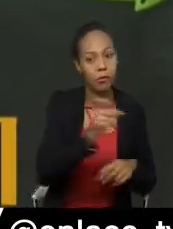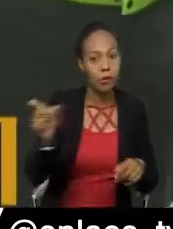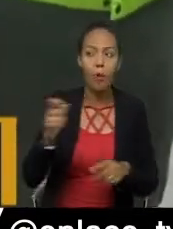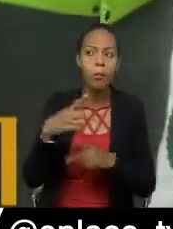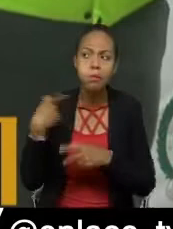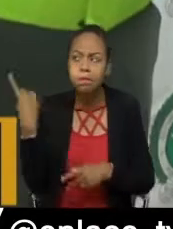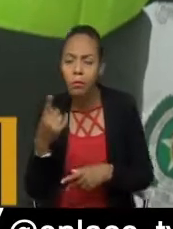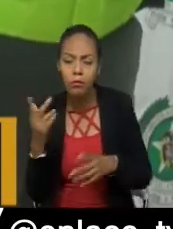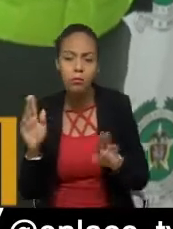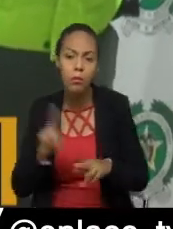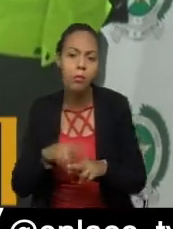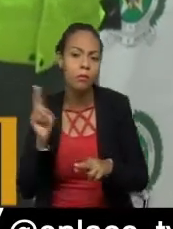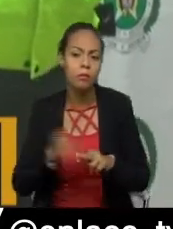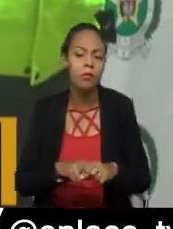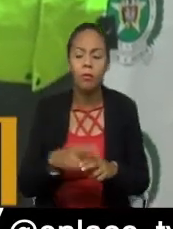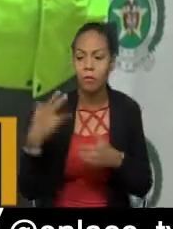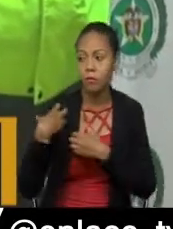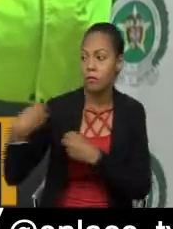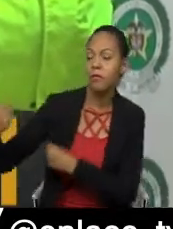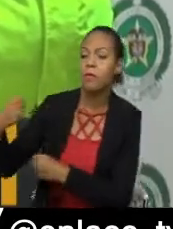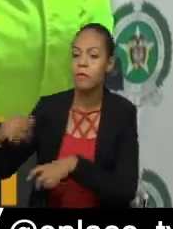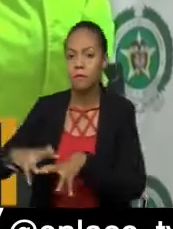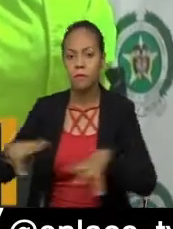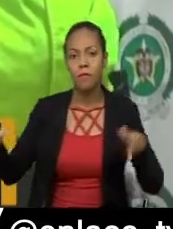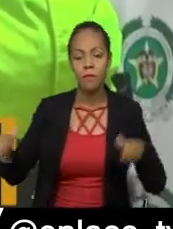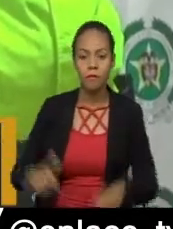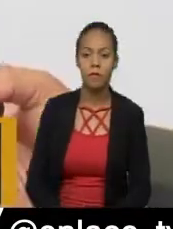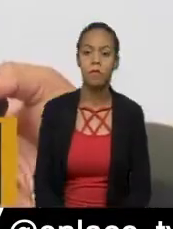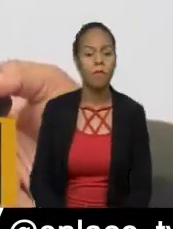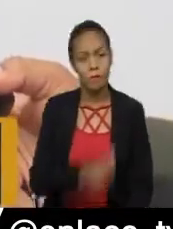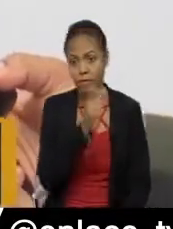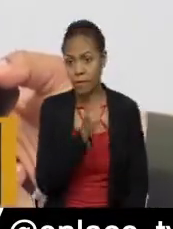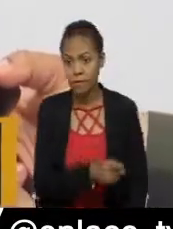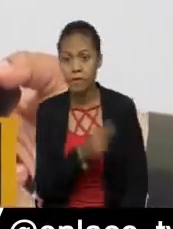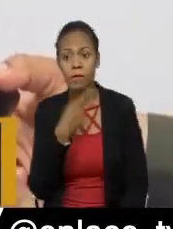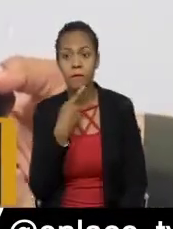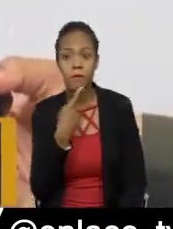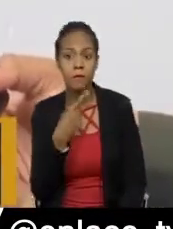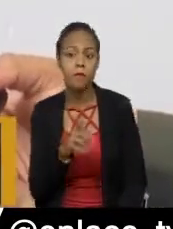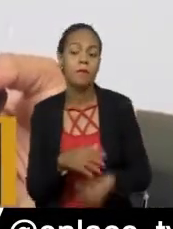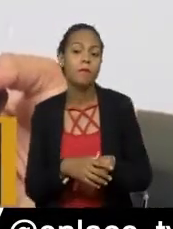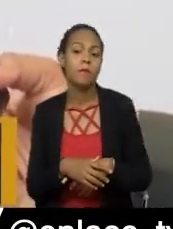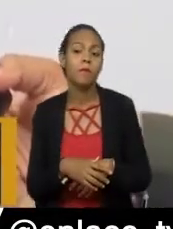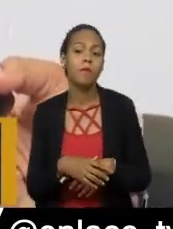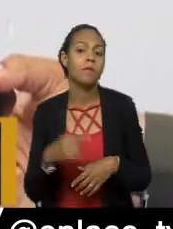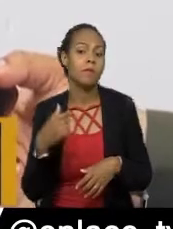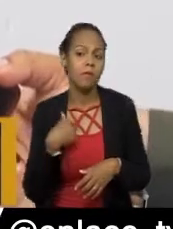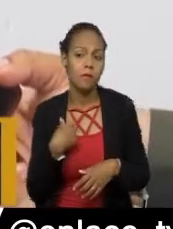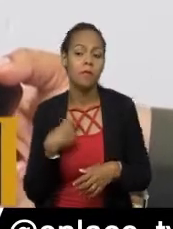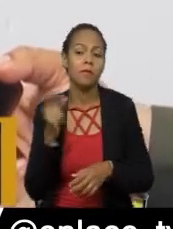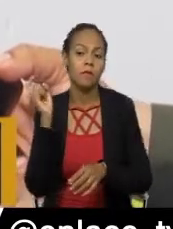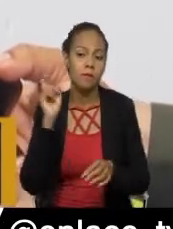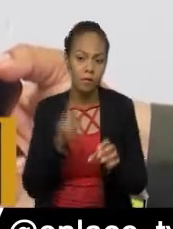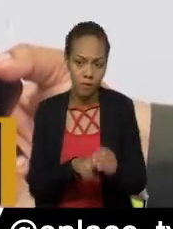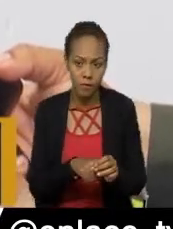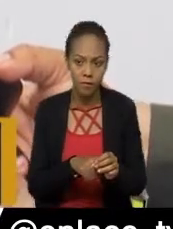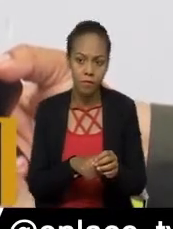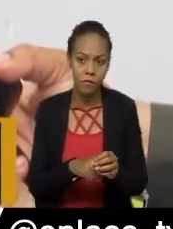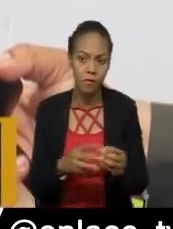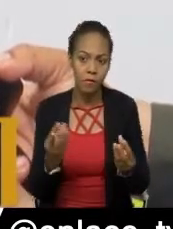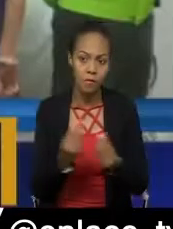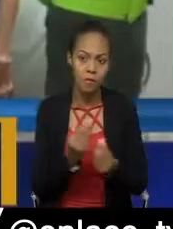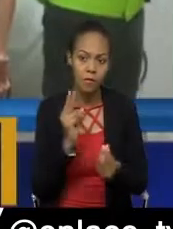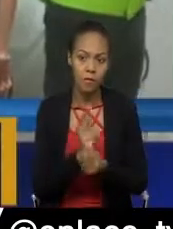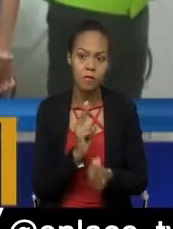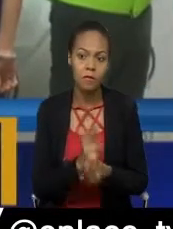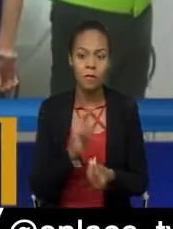los ciudadanos de a pie. Esta persona pertenecía o se hacía pasar como integrante de la banda Los